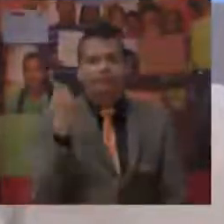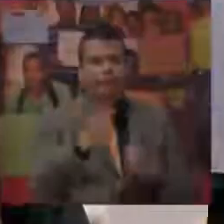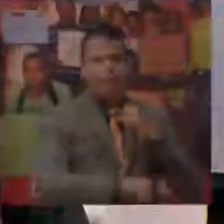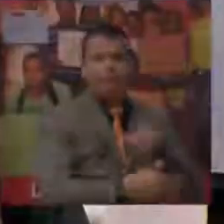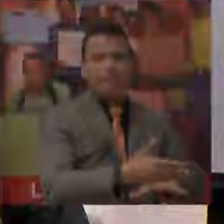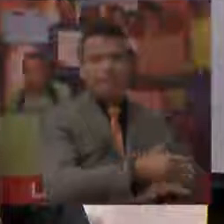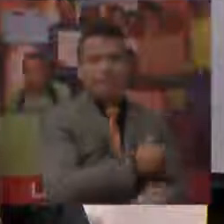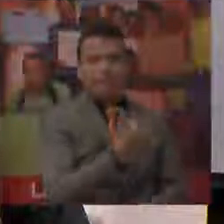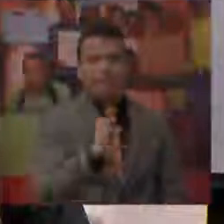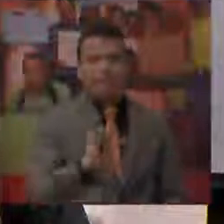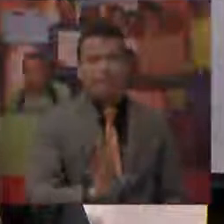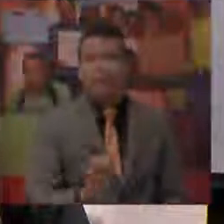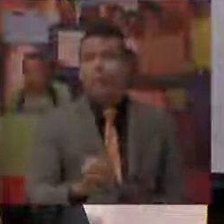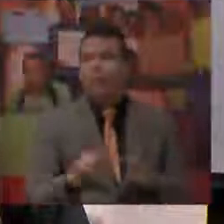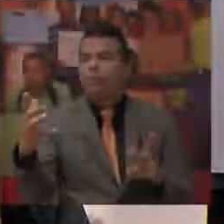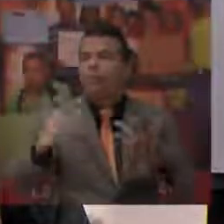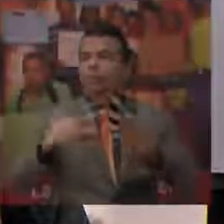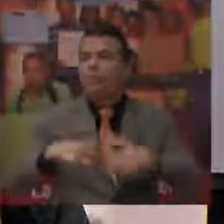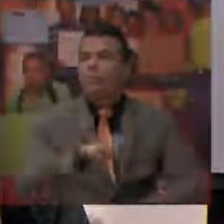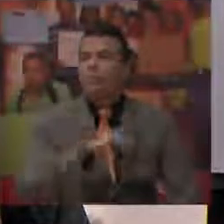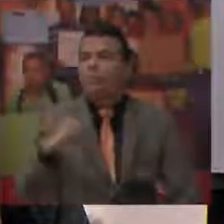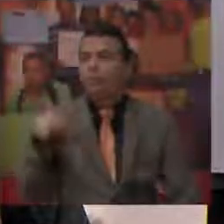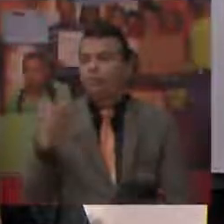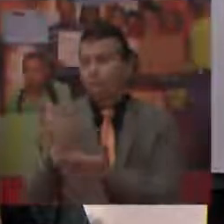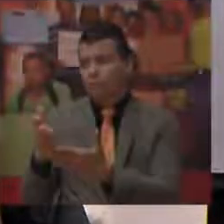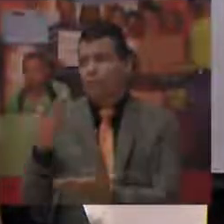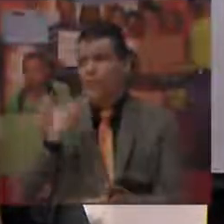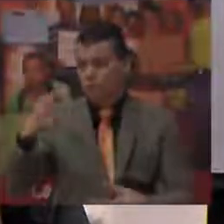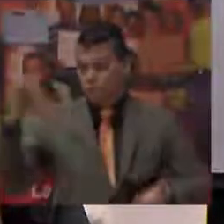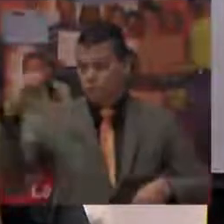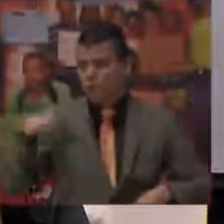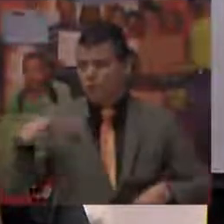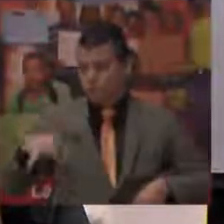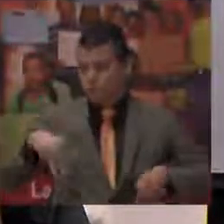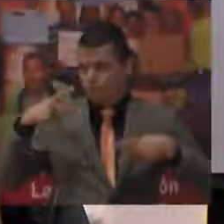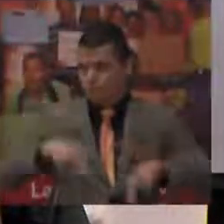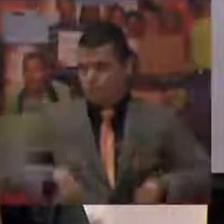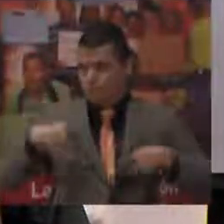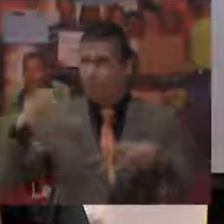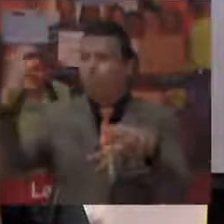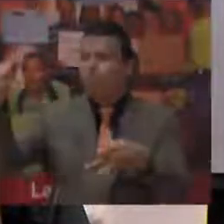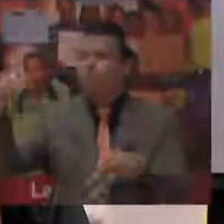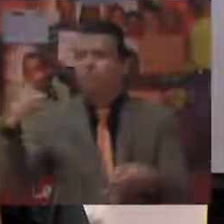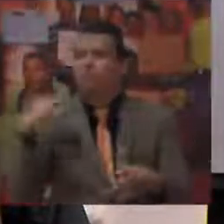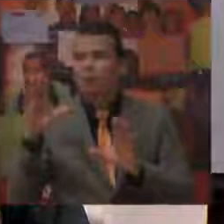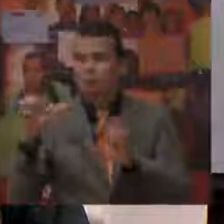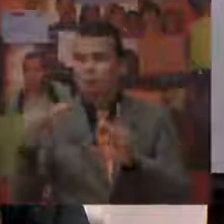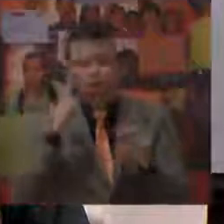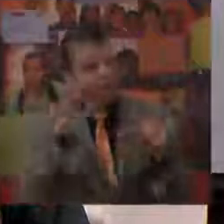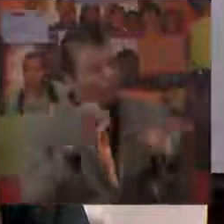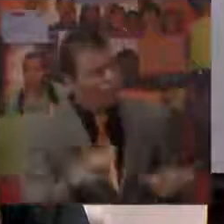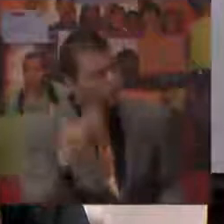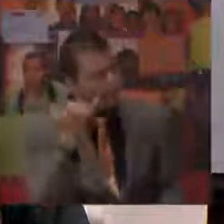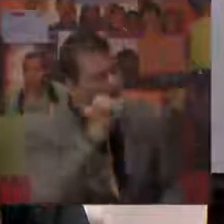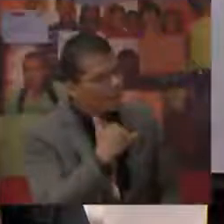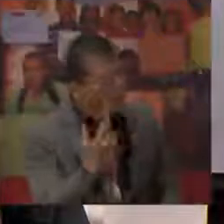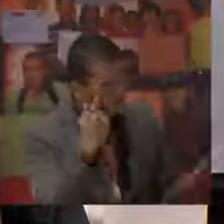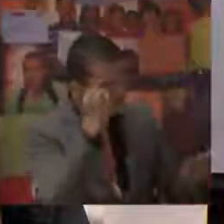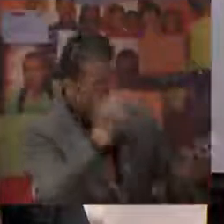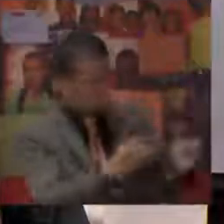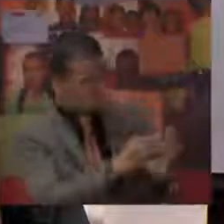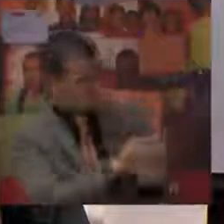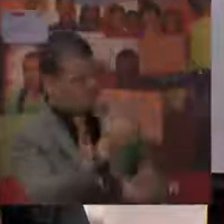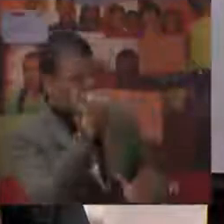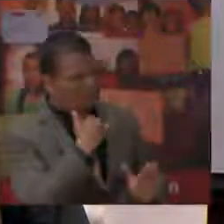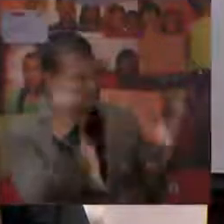privada, ellos llegan y miran los antecedentes, porque ellos tienen un estudio de seguridad, dicen concierto para delinquir agravado, no, muchas gracias, yo no me